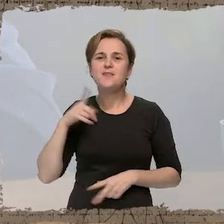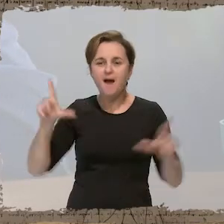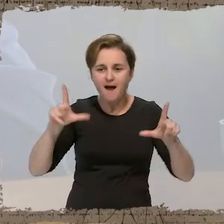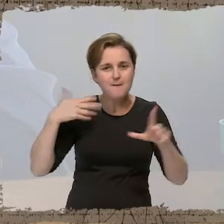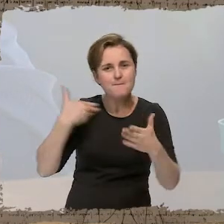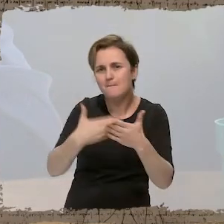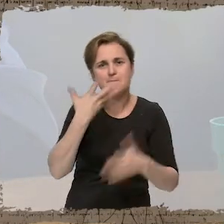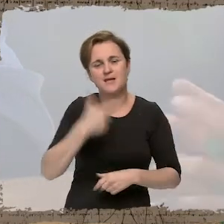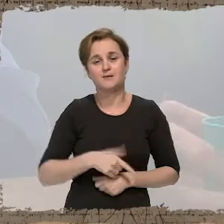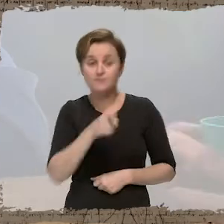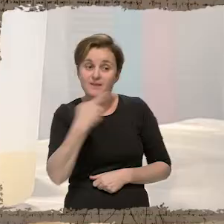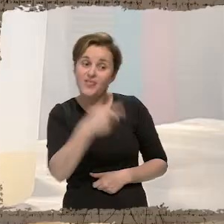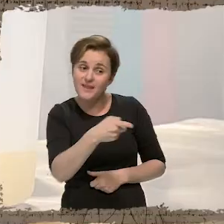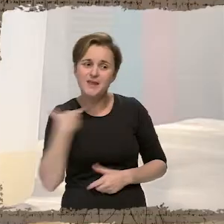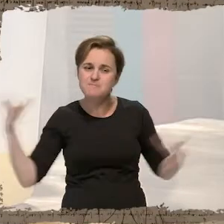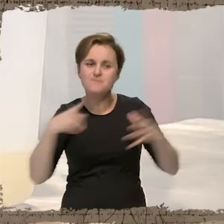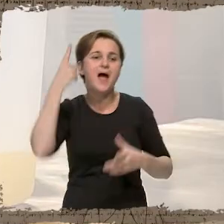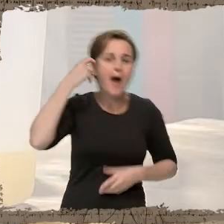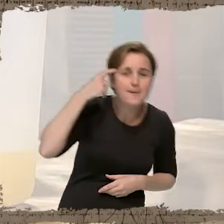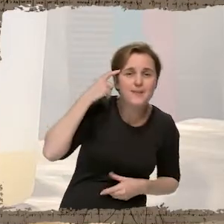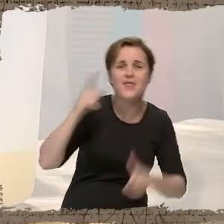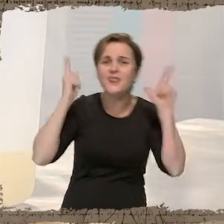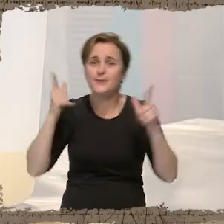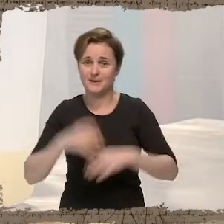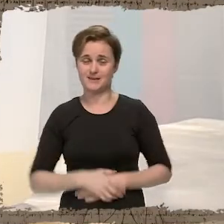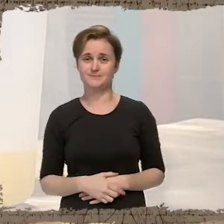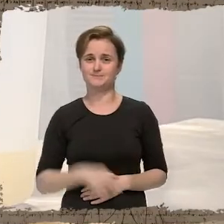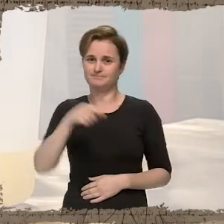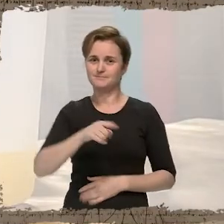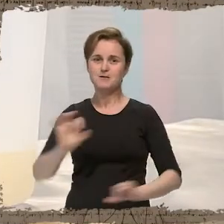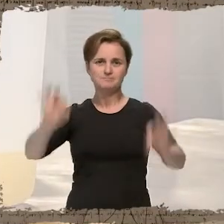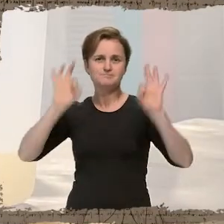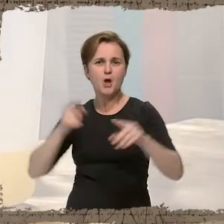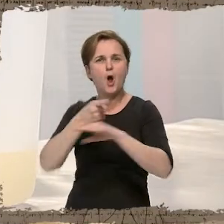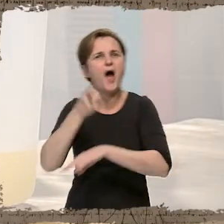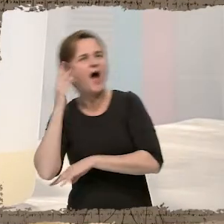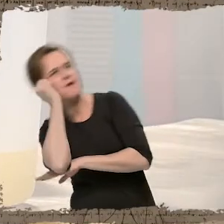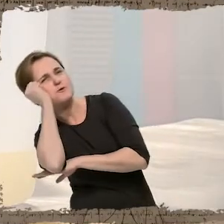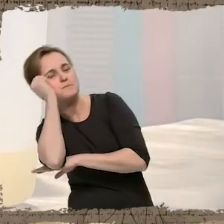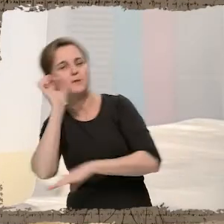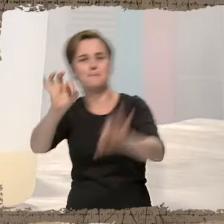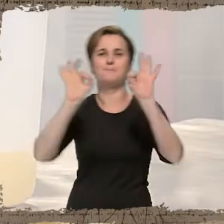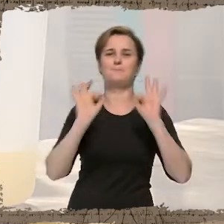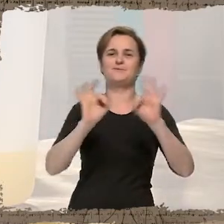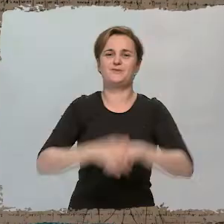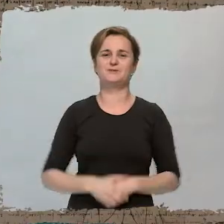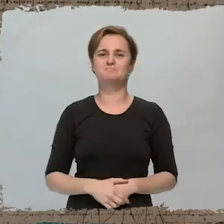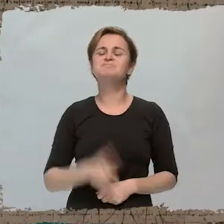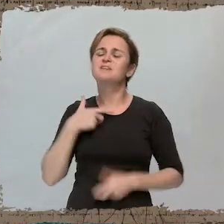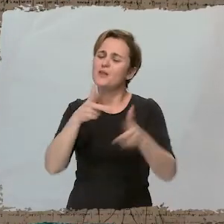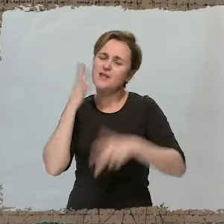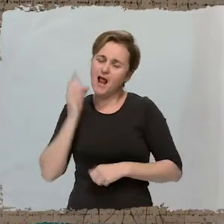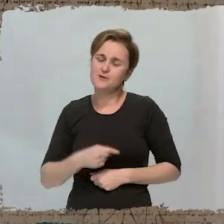hacer este programa viste te dijimos que íbamos a aprender y a divertirnos un montón y esta misión contra el aburrimiento fue un éxito y